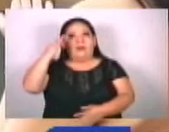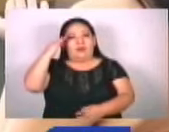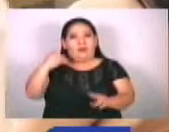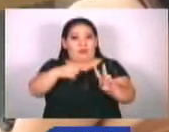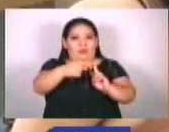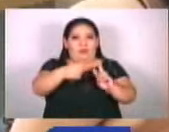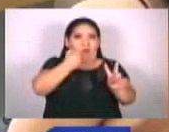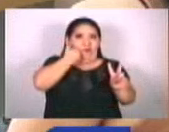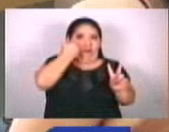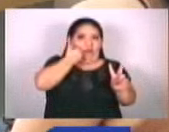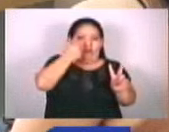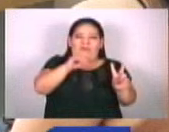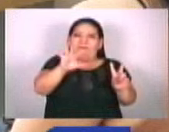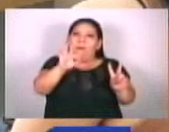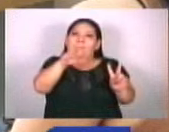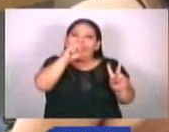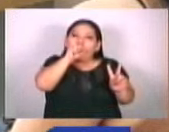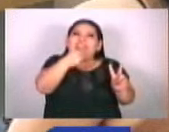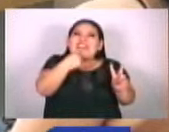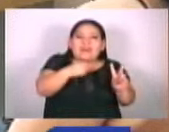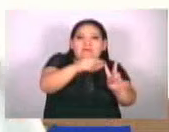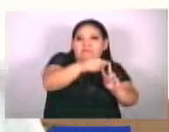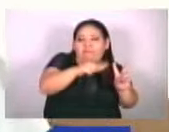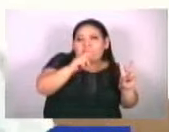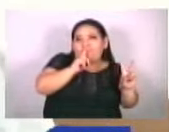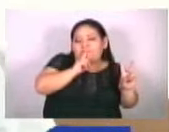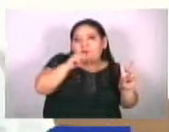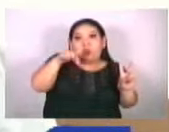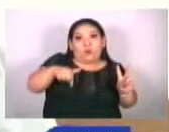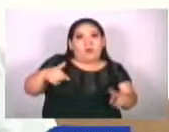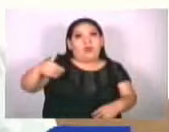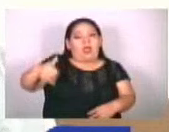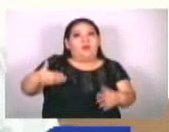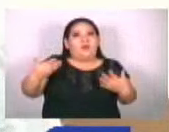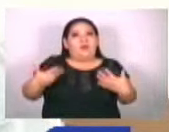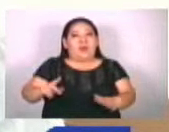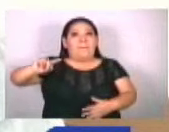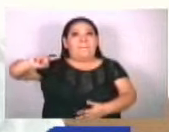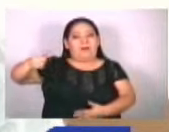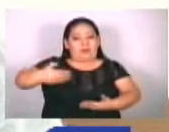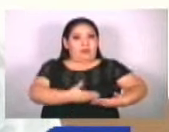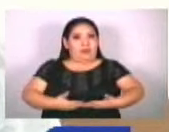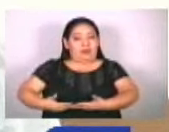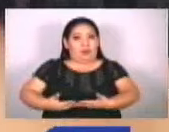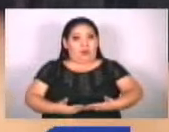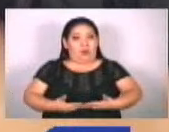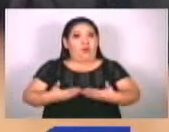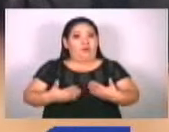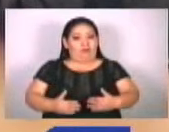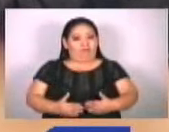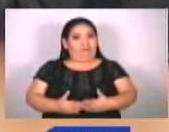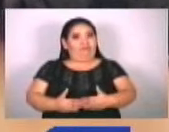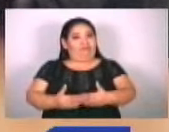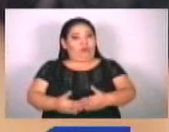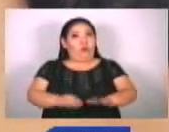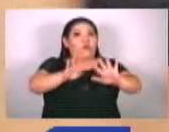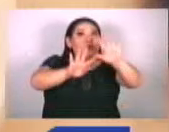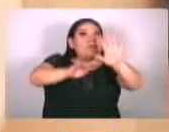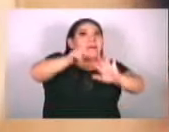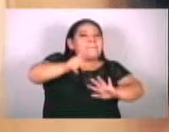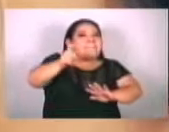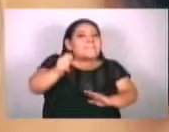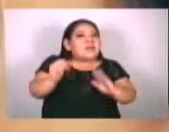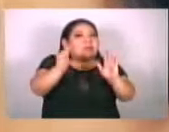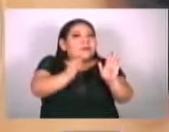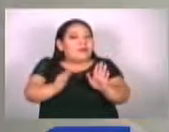que decidió el anonimato este año estaban a la espera de su primogénito. Durante 9 meses se prepararon para su